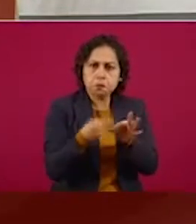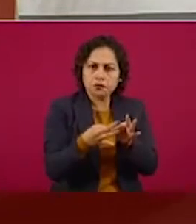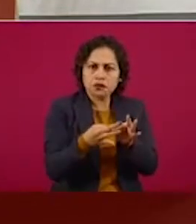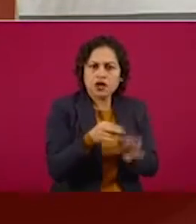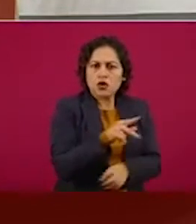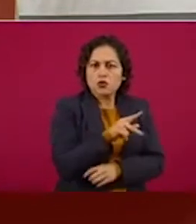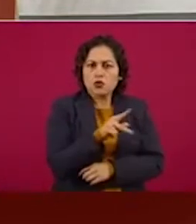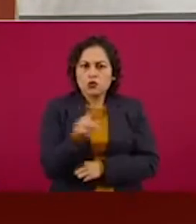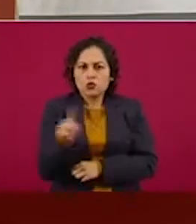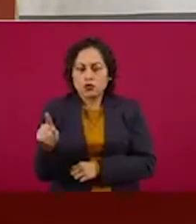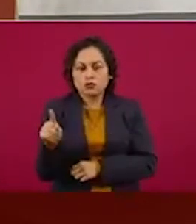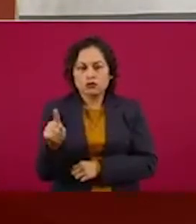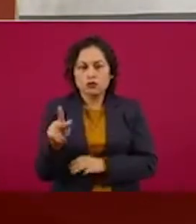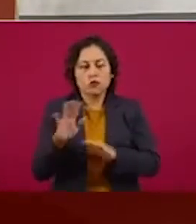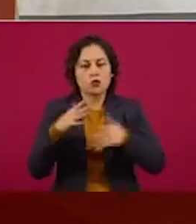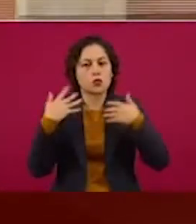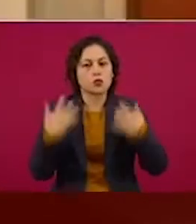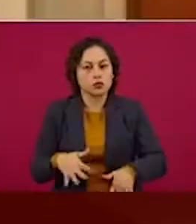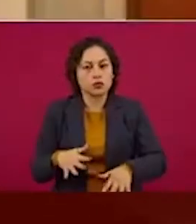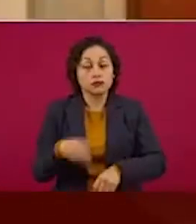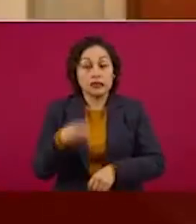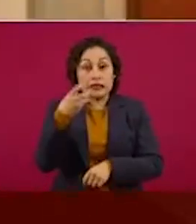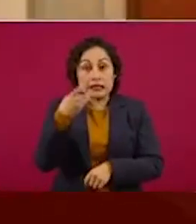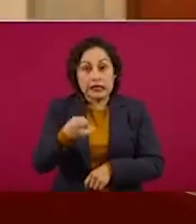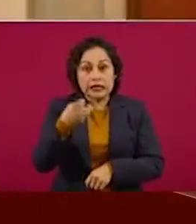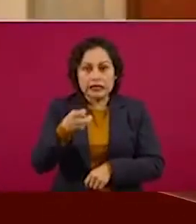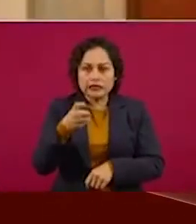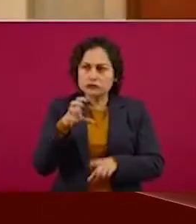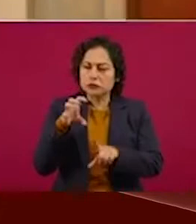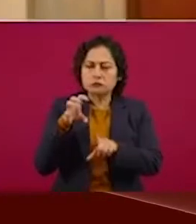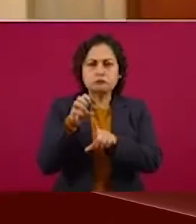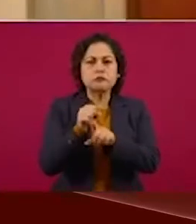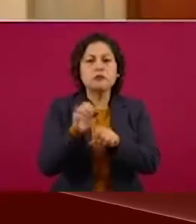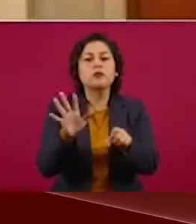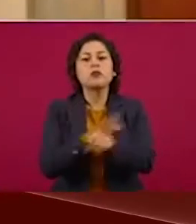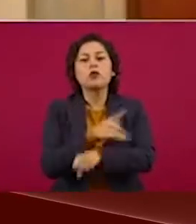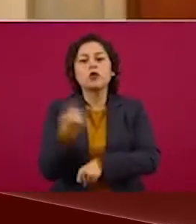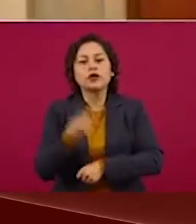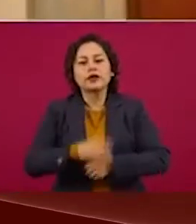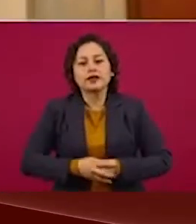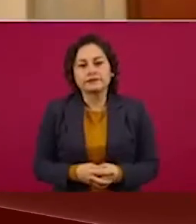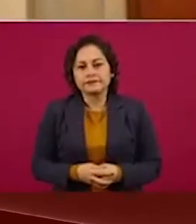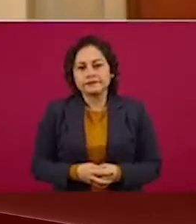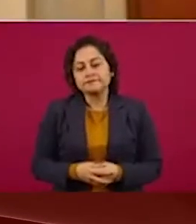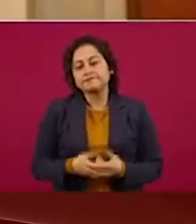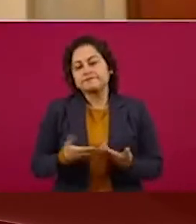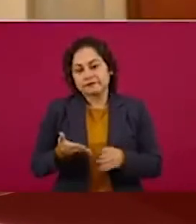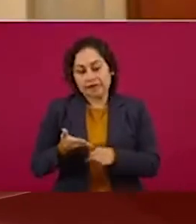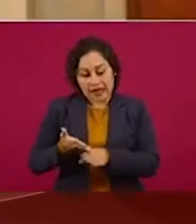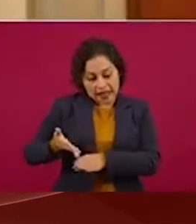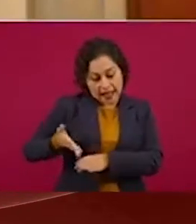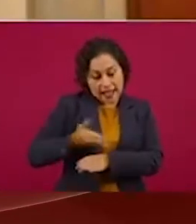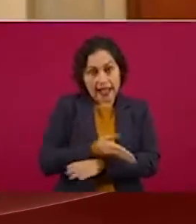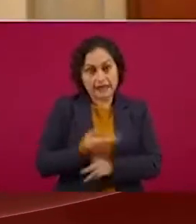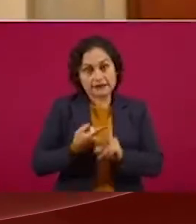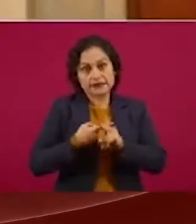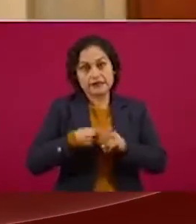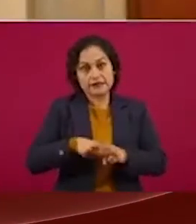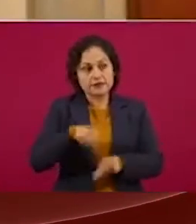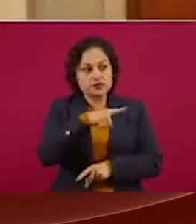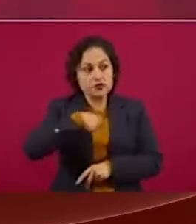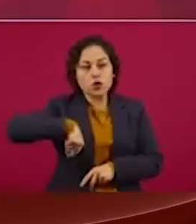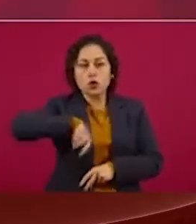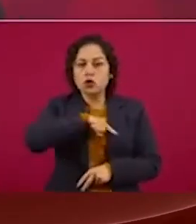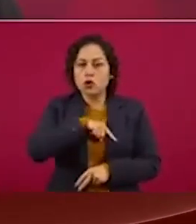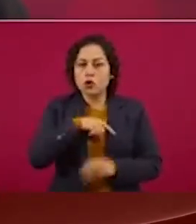presentó este viernes un decálogo para evitar contagios en la temporada decembrina en la Ciudad de México. 1. Si no se tiene